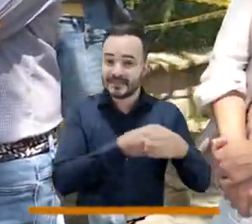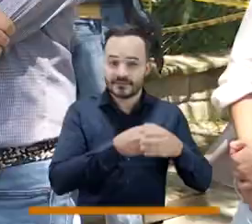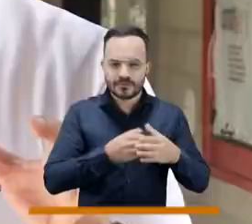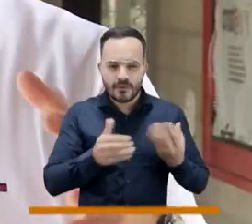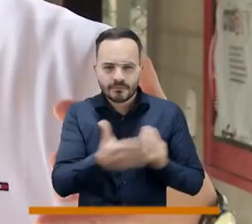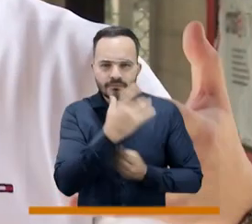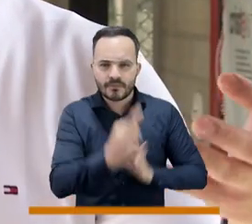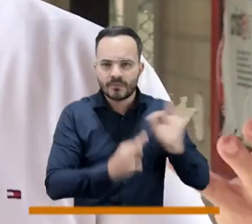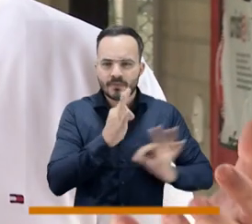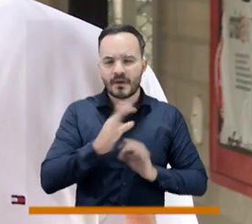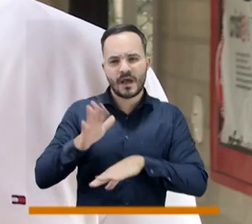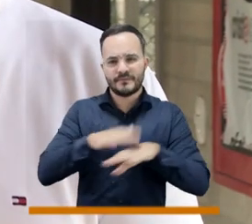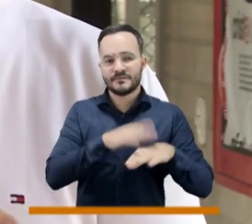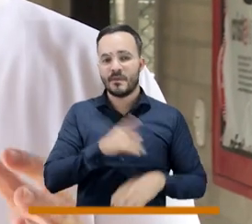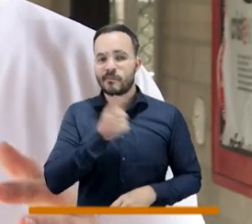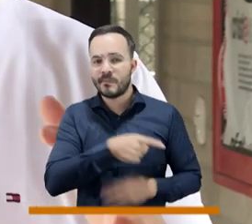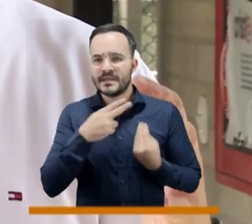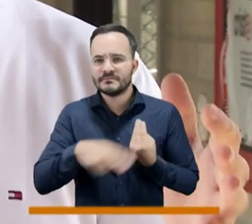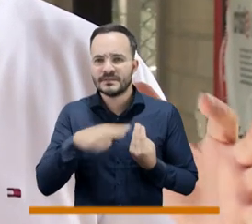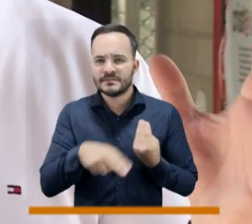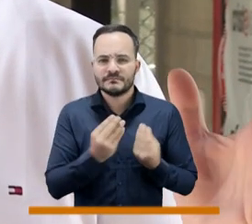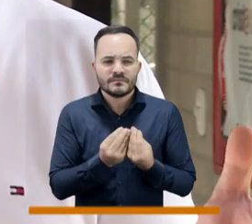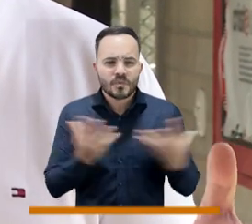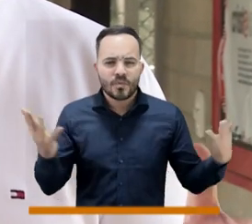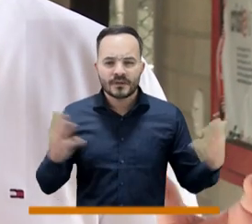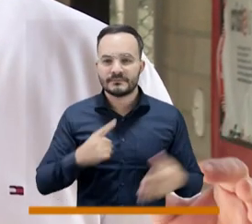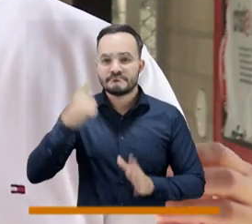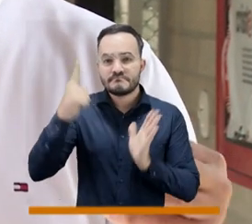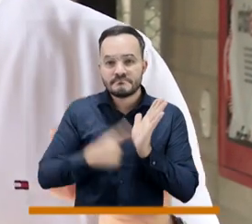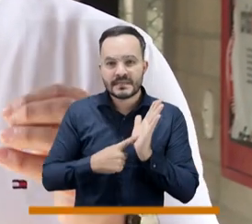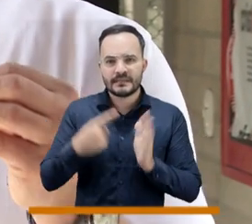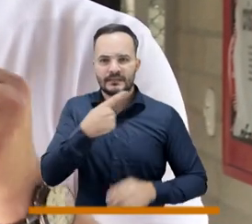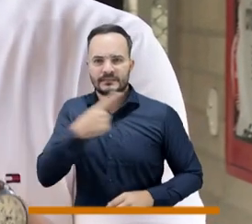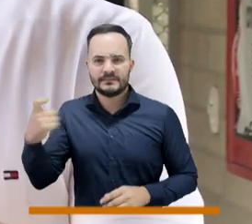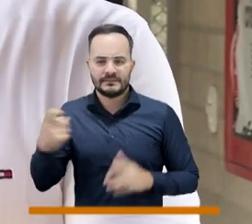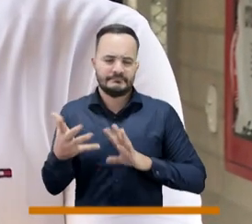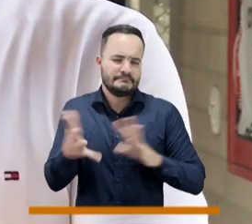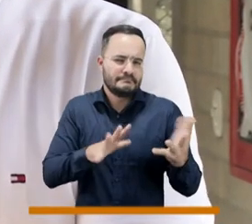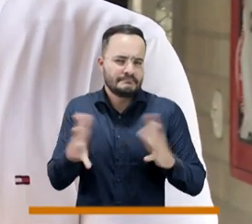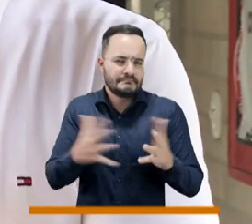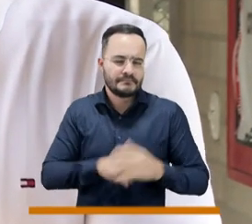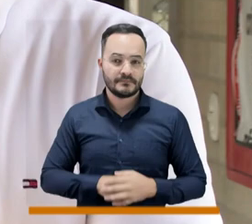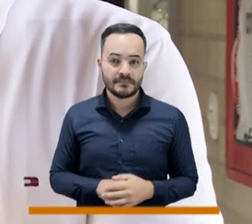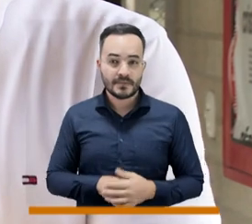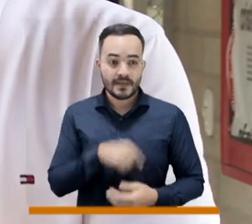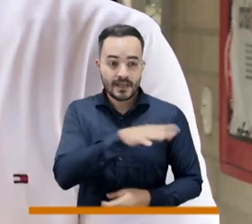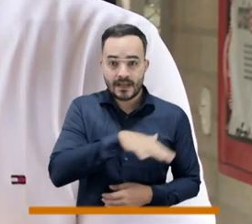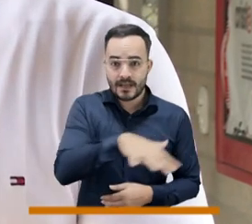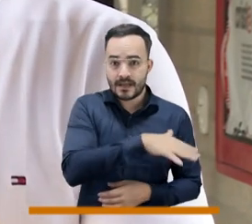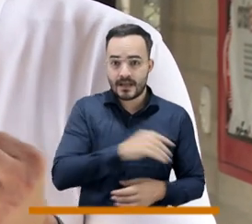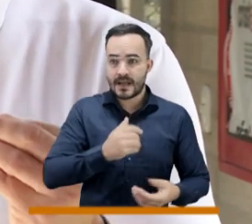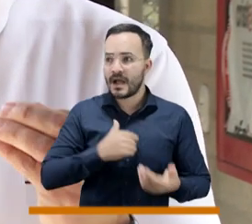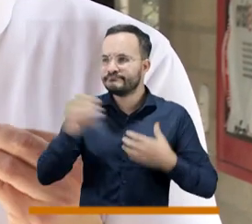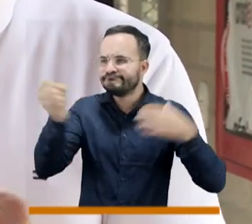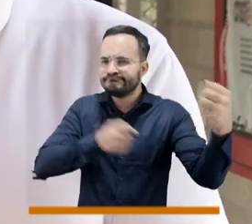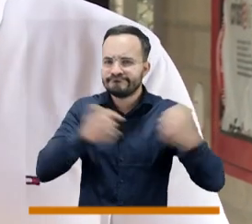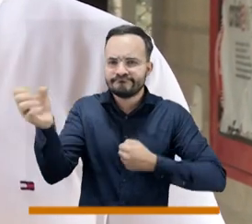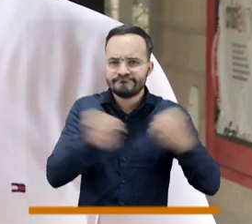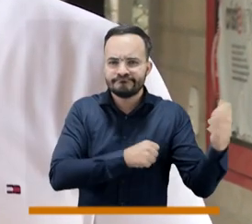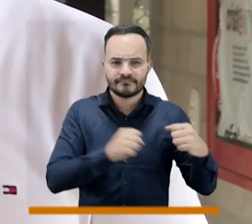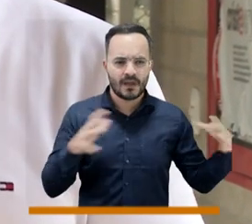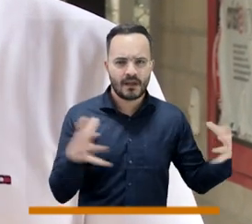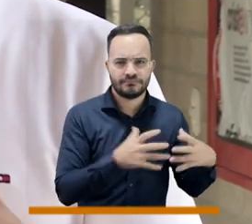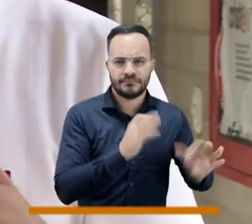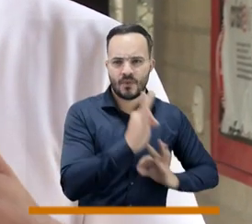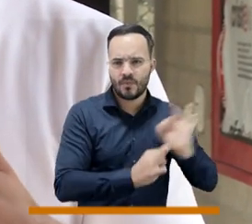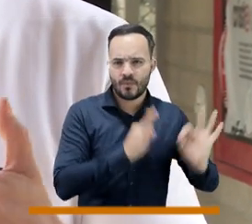hoy atendiendo más de 1.100 especies que están hoy aquí en este centro, que han sido